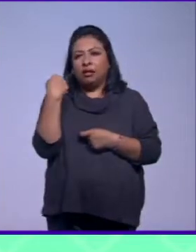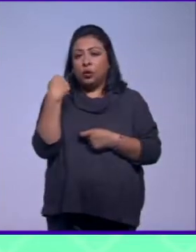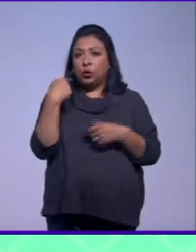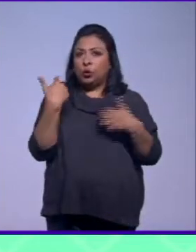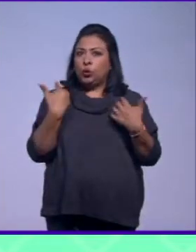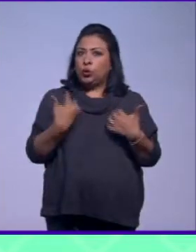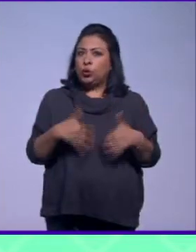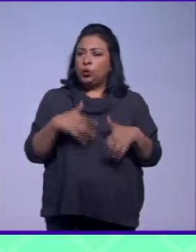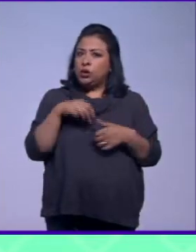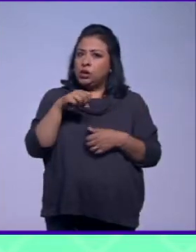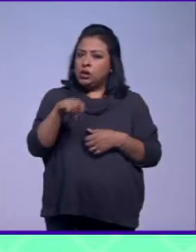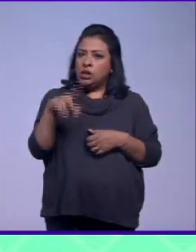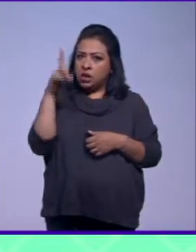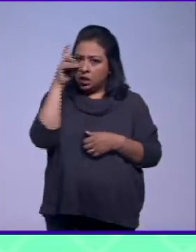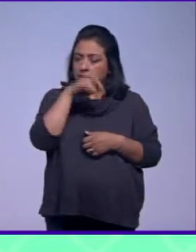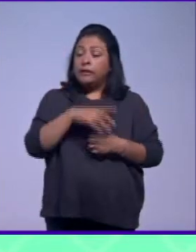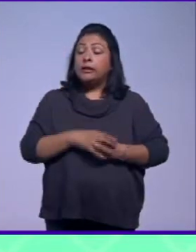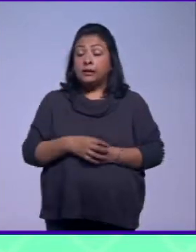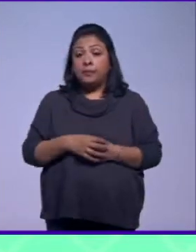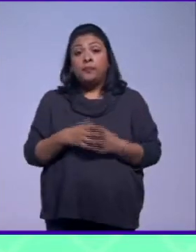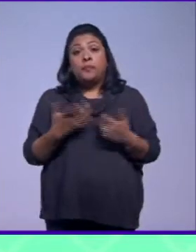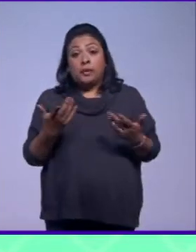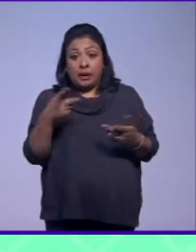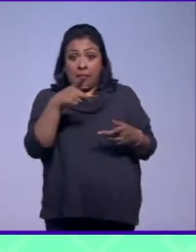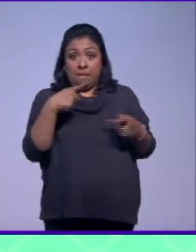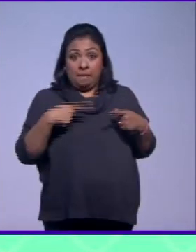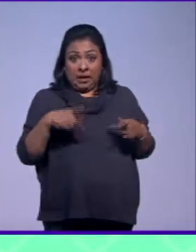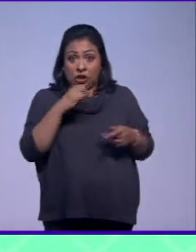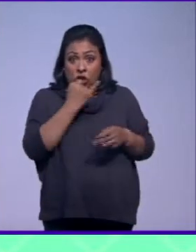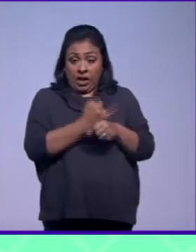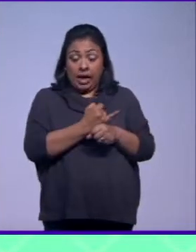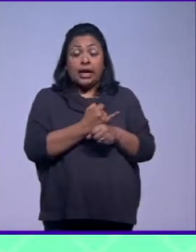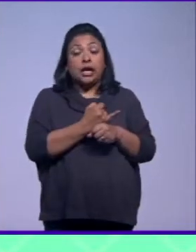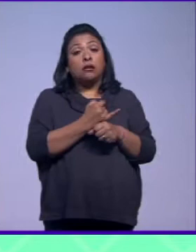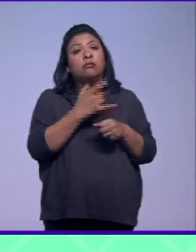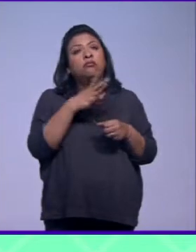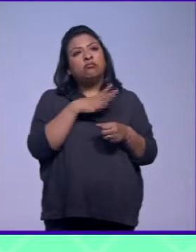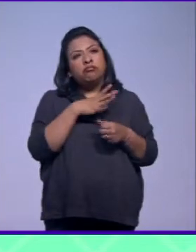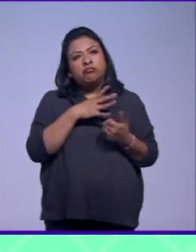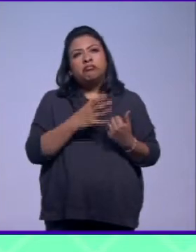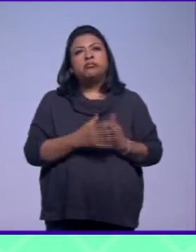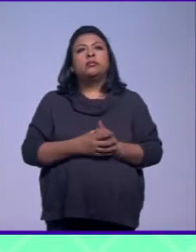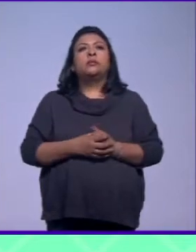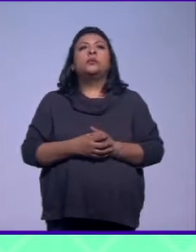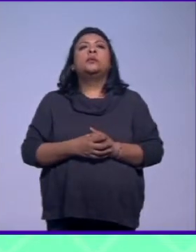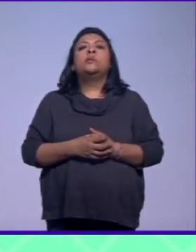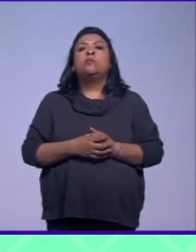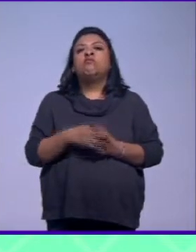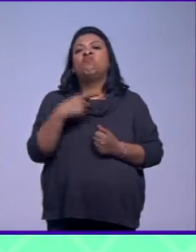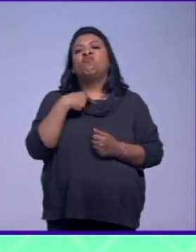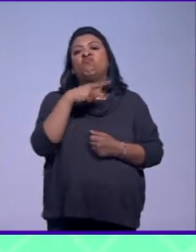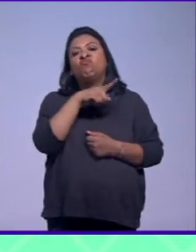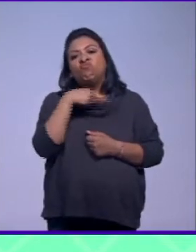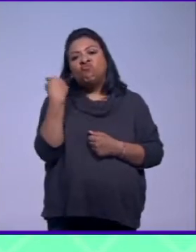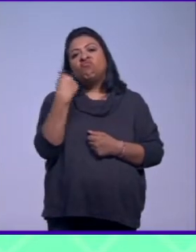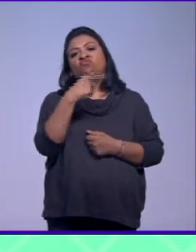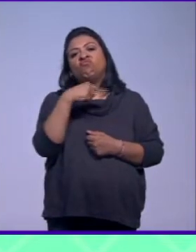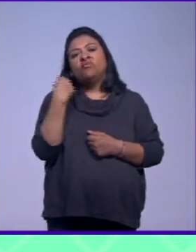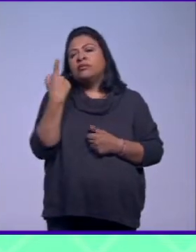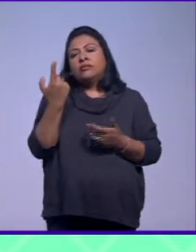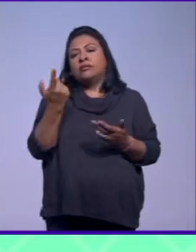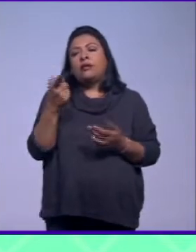es éste y entonces este personaje que va bueno que es un perdedor en términos